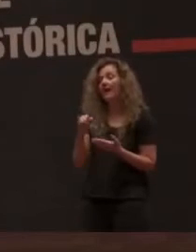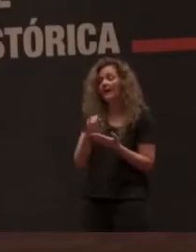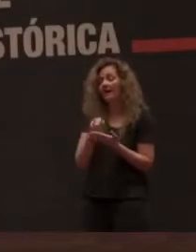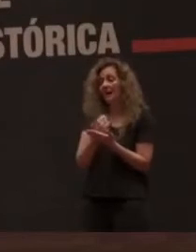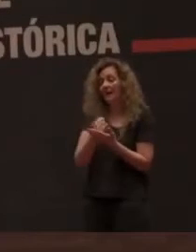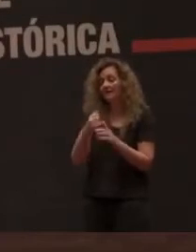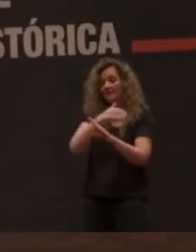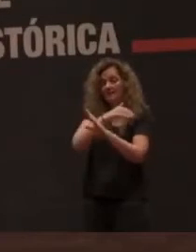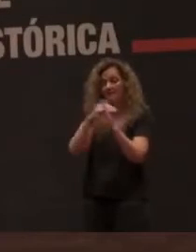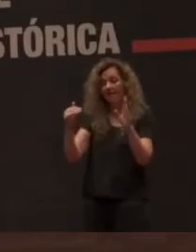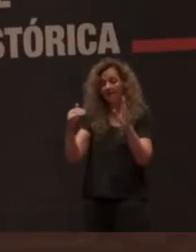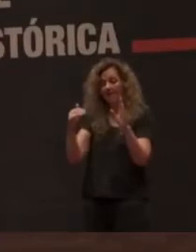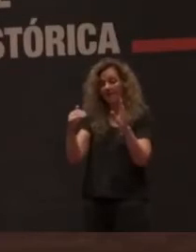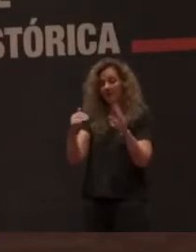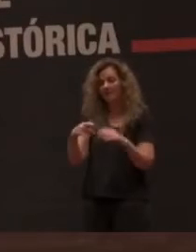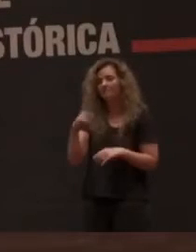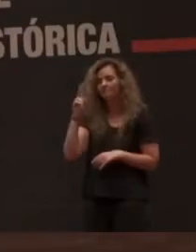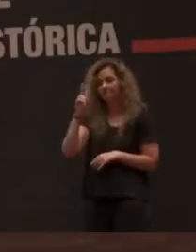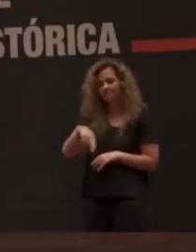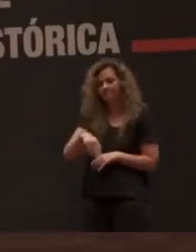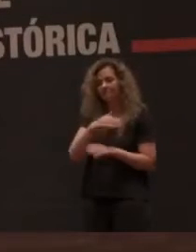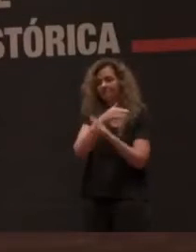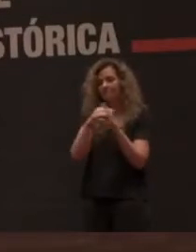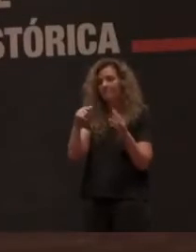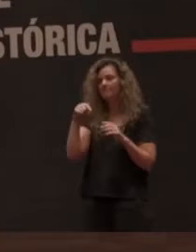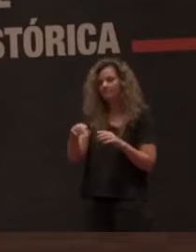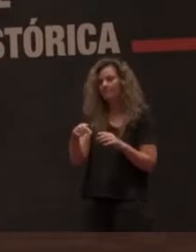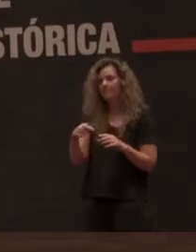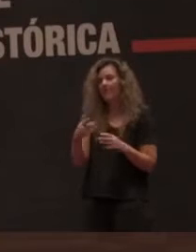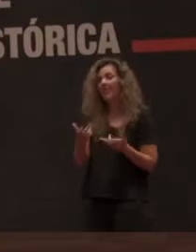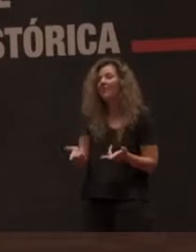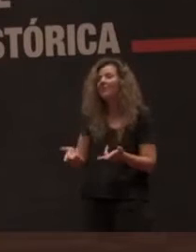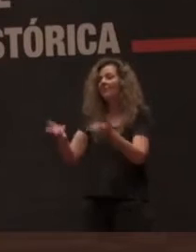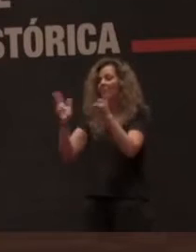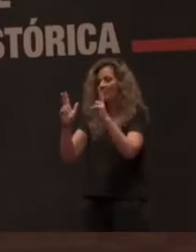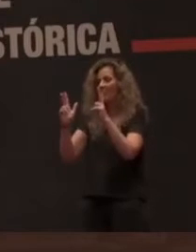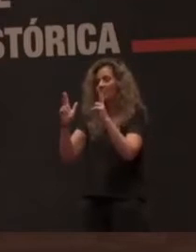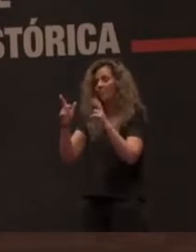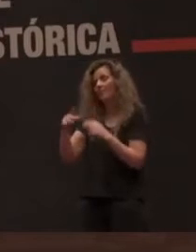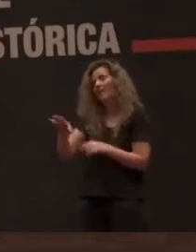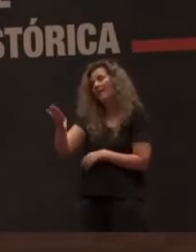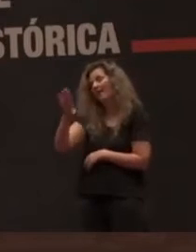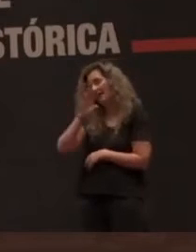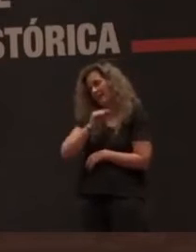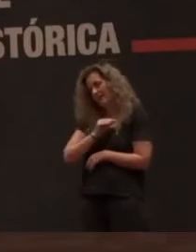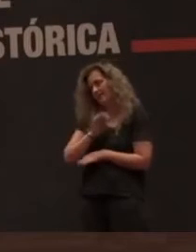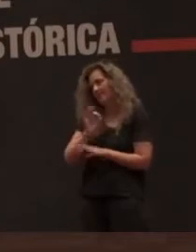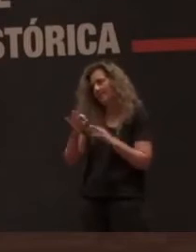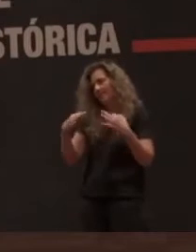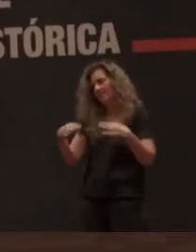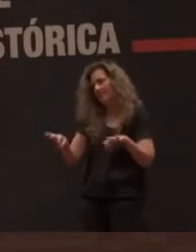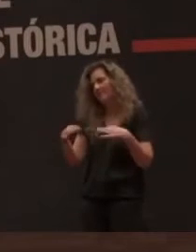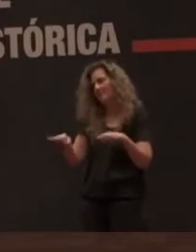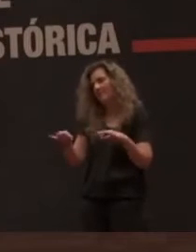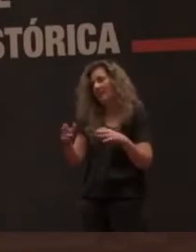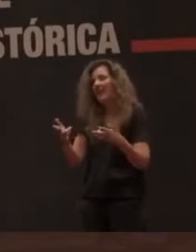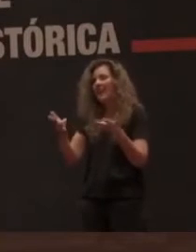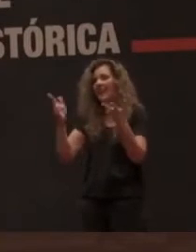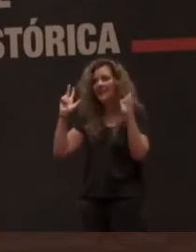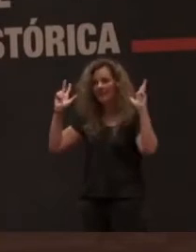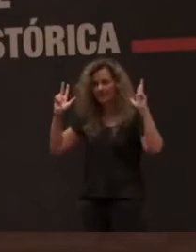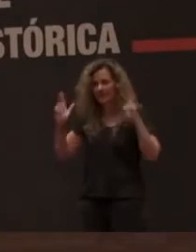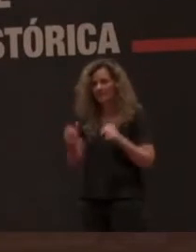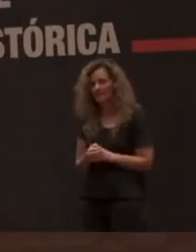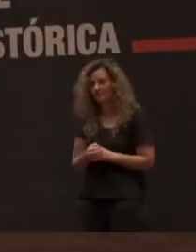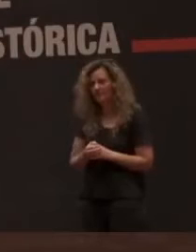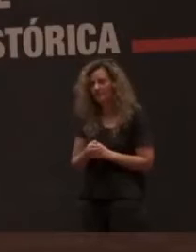de las clases medias son los auténticos hombres, las democracias, entendidas naturalmente, en sentido liberal.